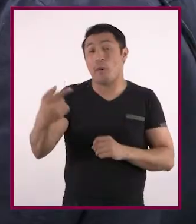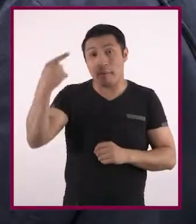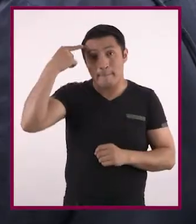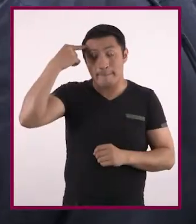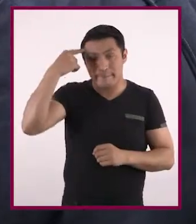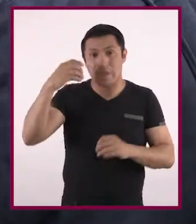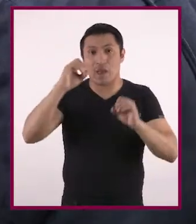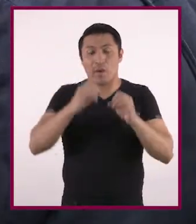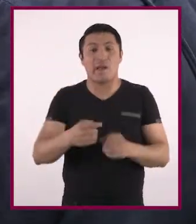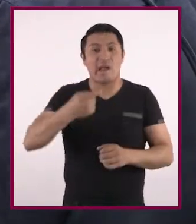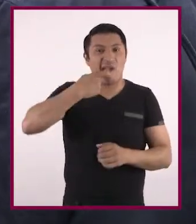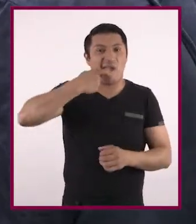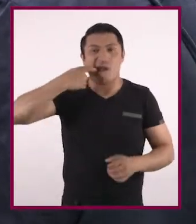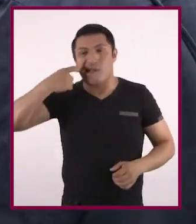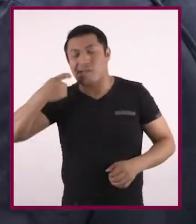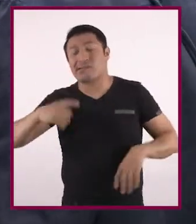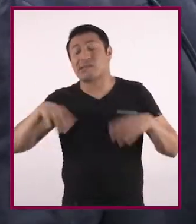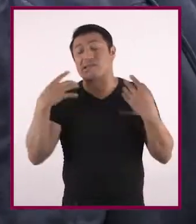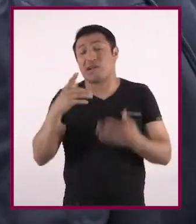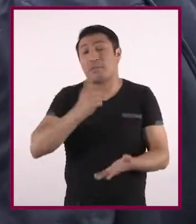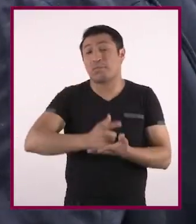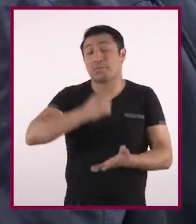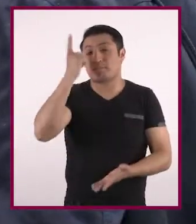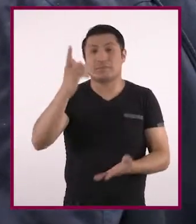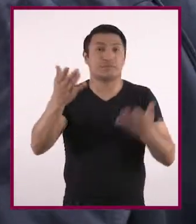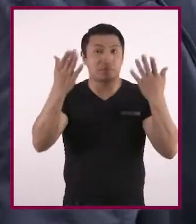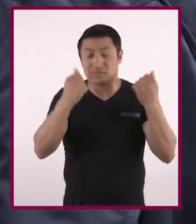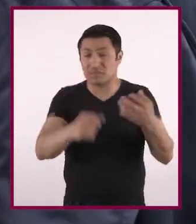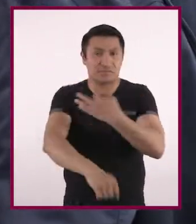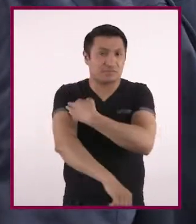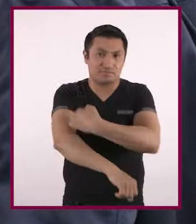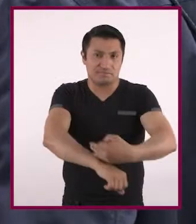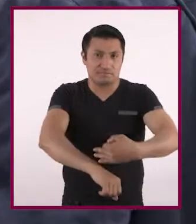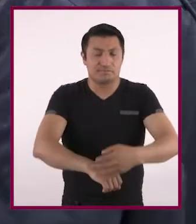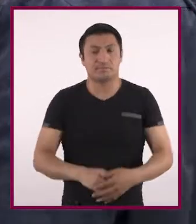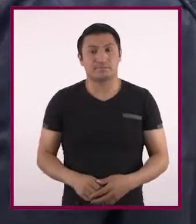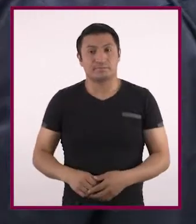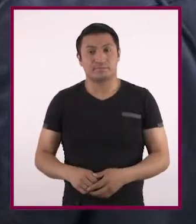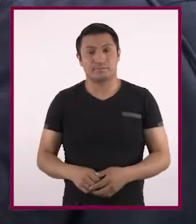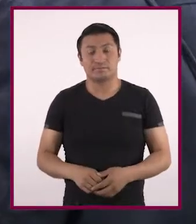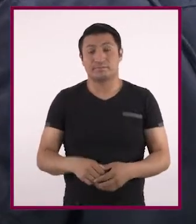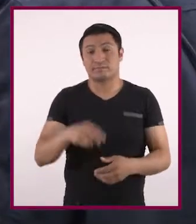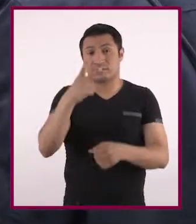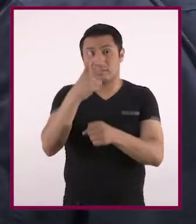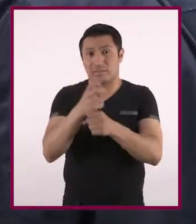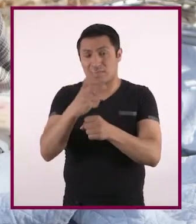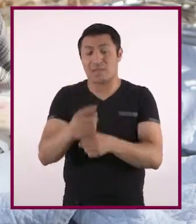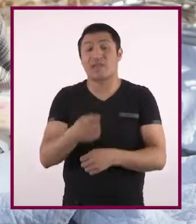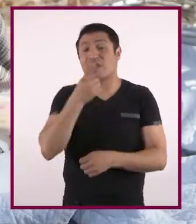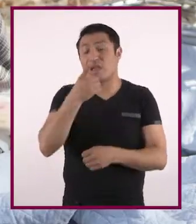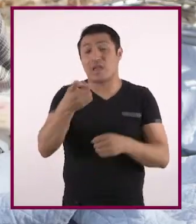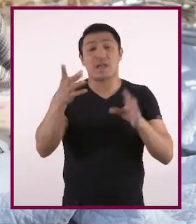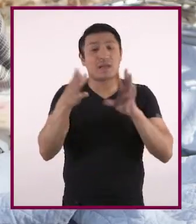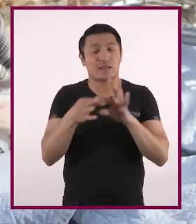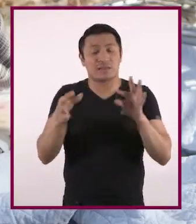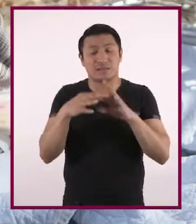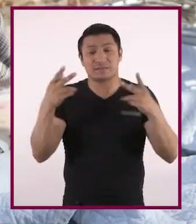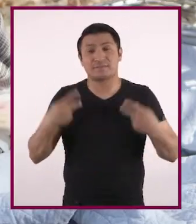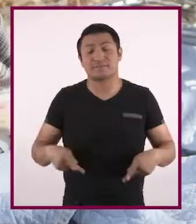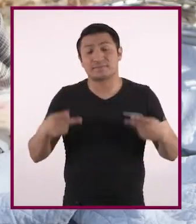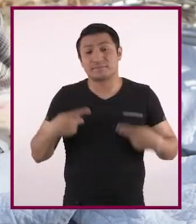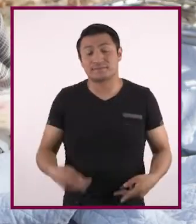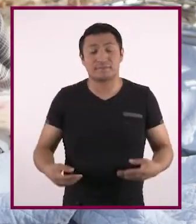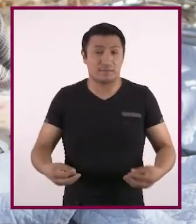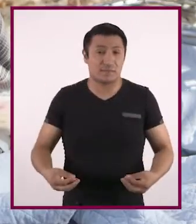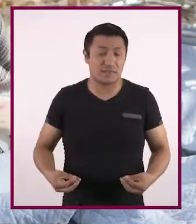con adicciones extremas que no cuentan con redes familiares. El grado secundario describe a personas que viven en lugares